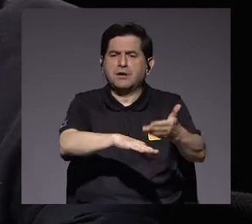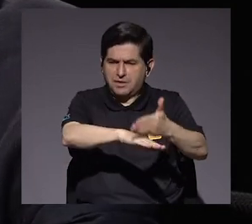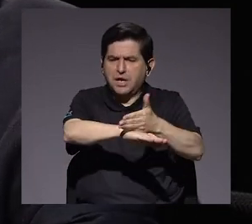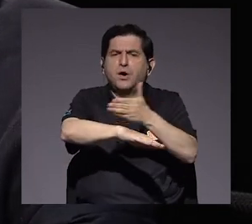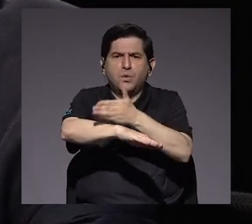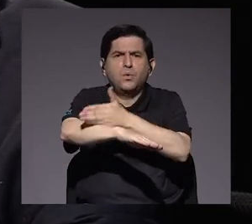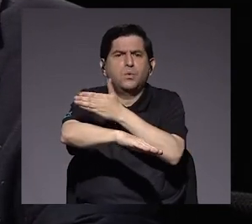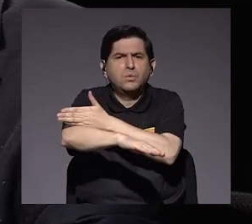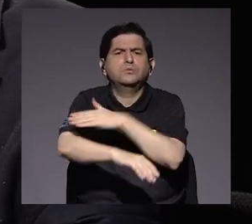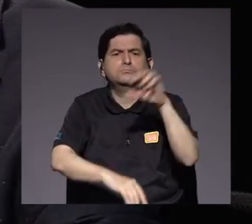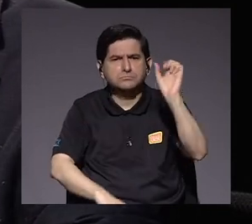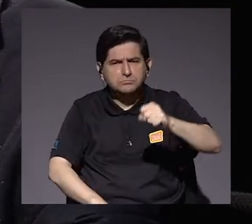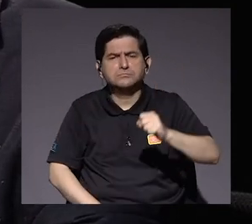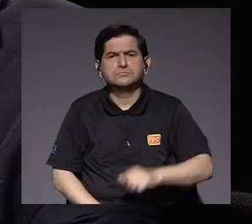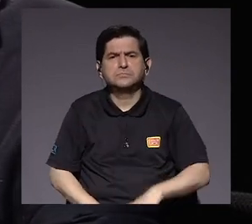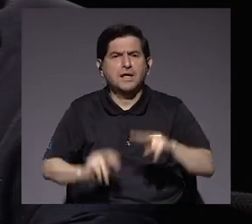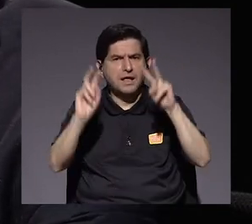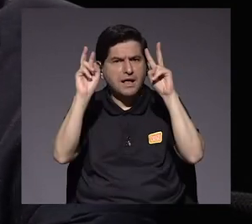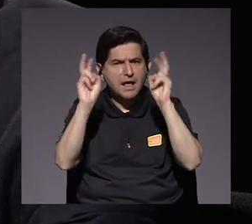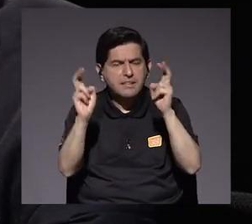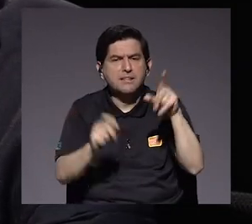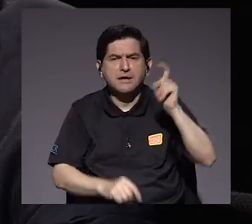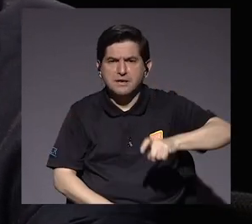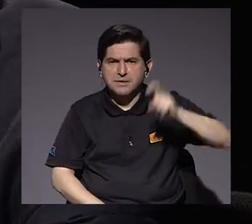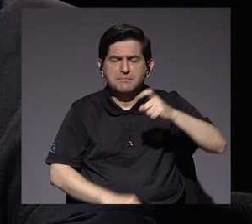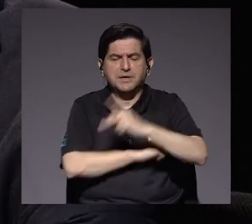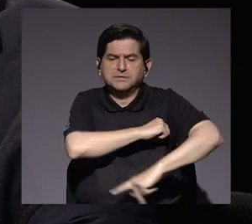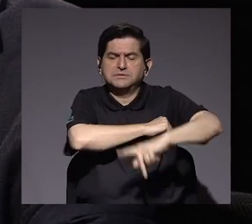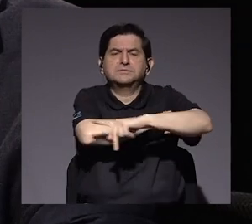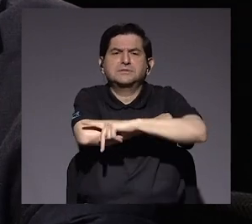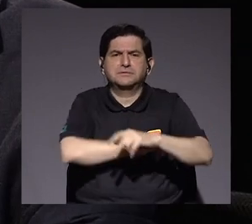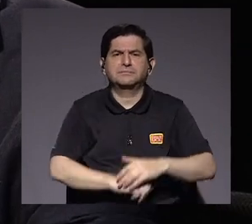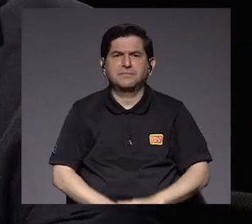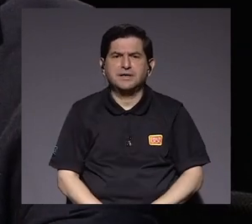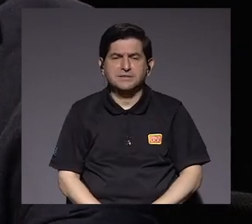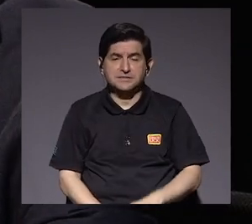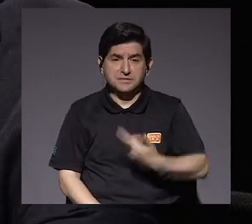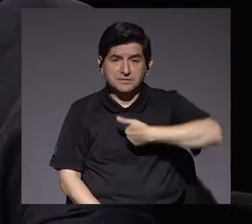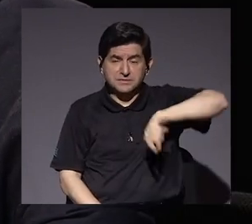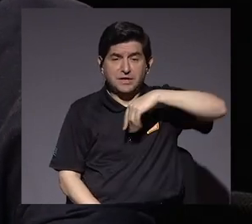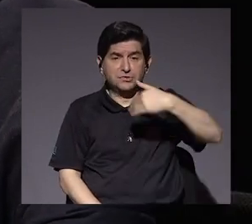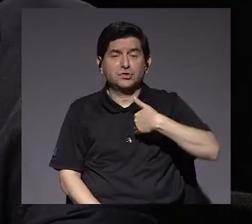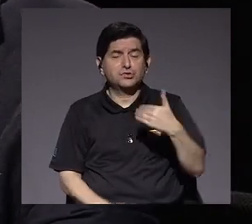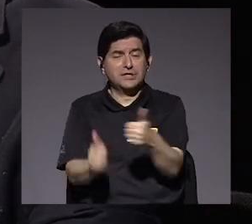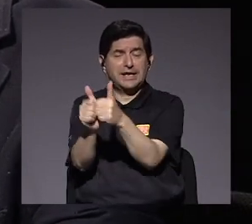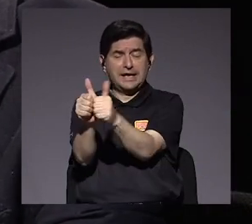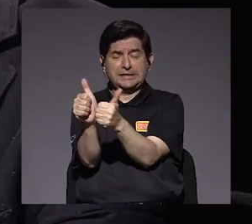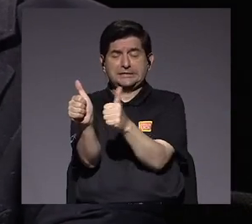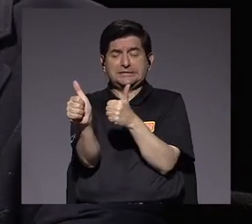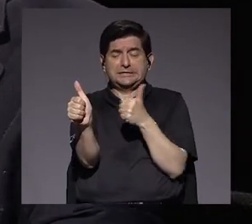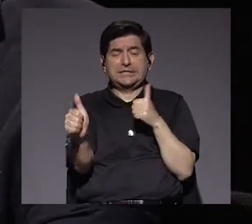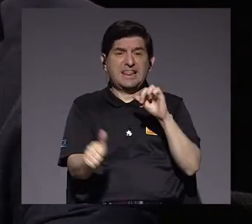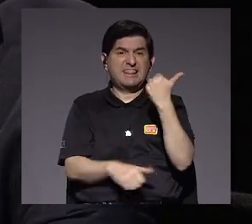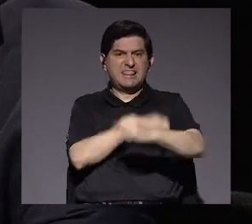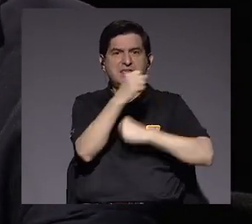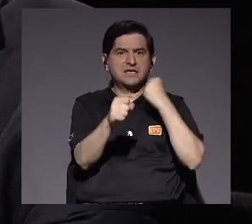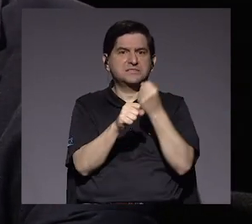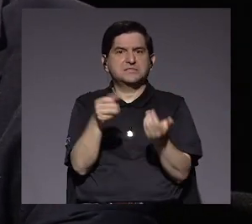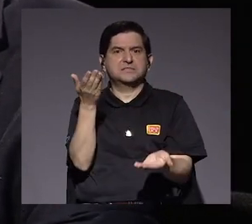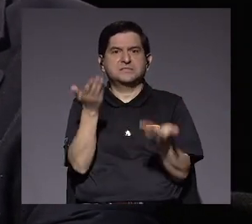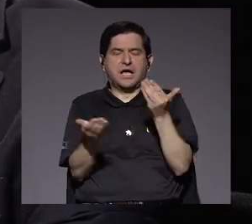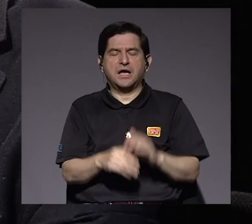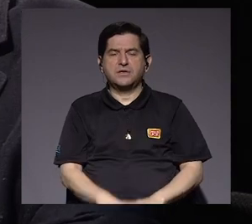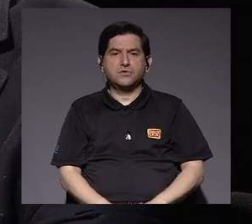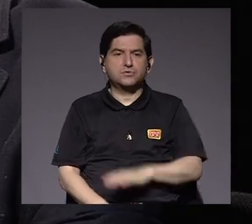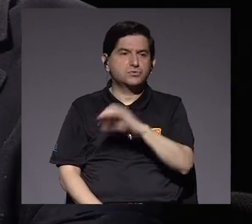en avanzar en temas que eran necesarios en el país, Marlon, que teníamos un rezago de una década, al